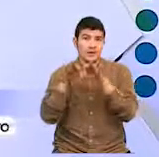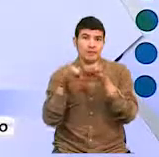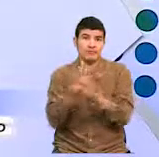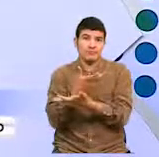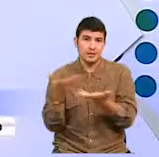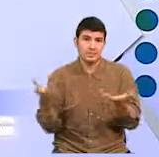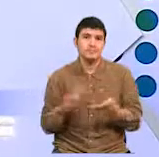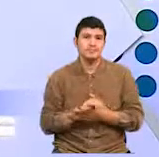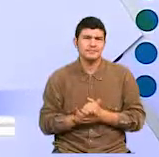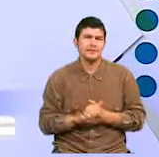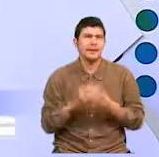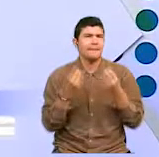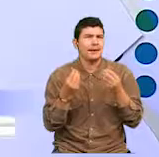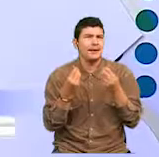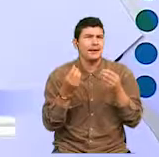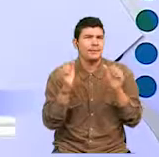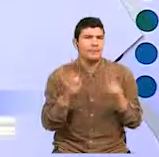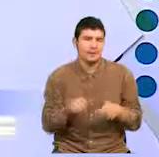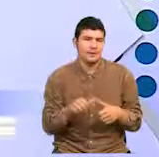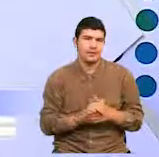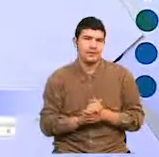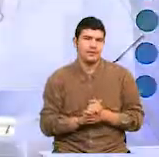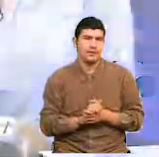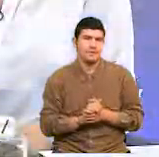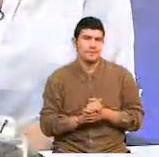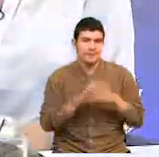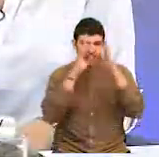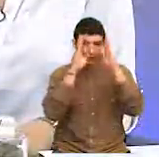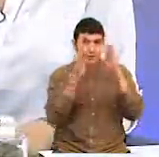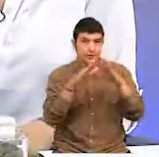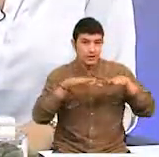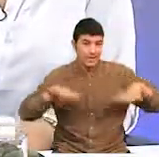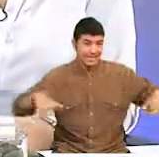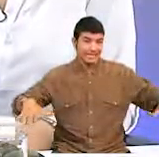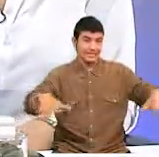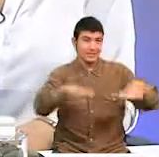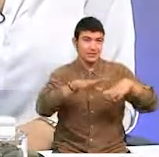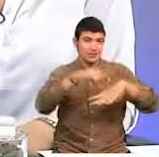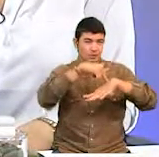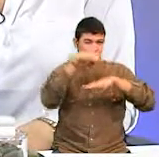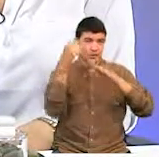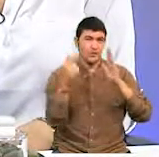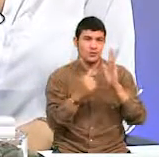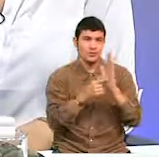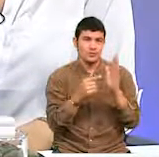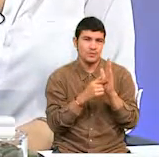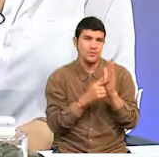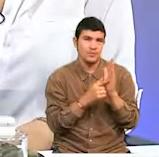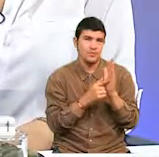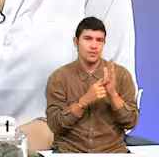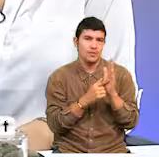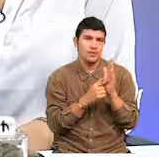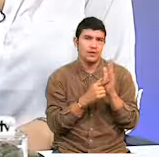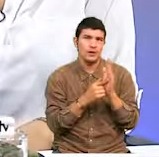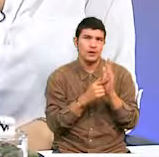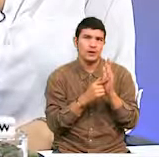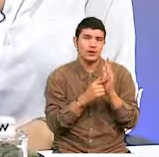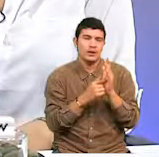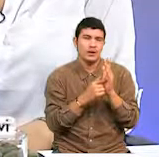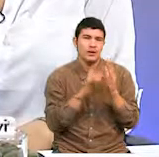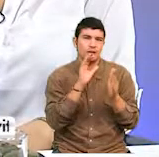numerable para poder cubrir más espacios que tiene